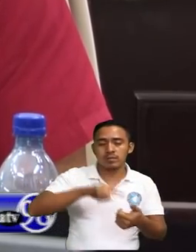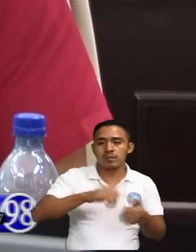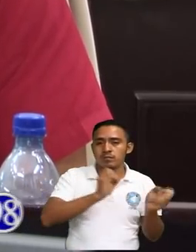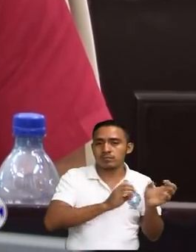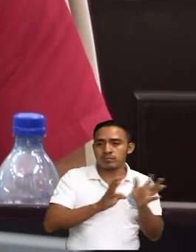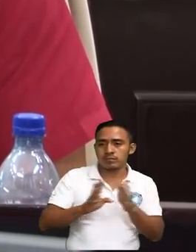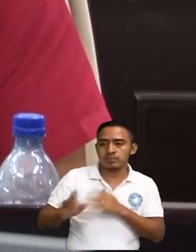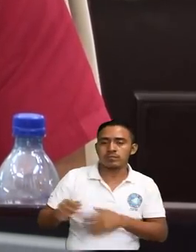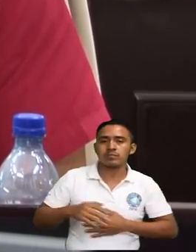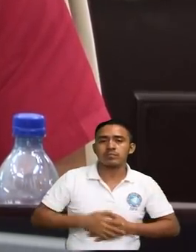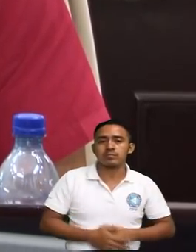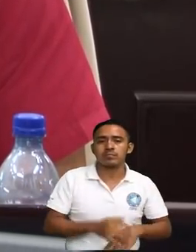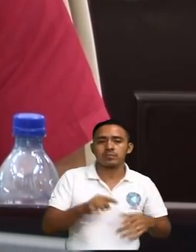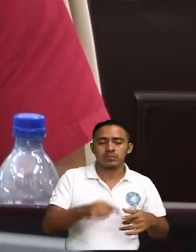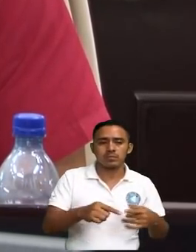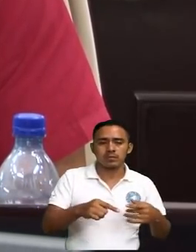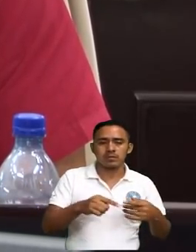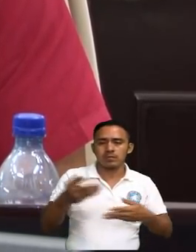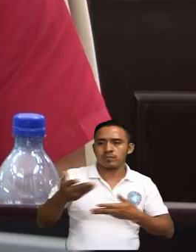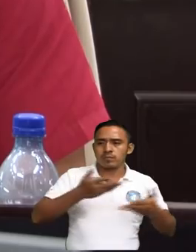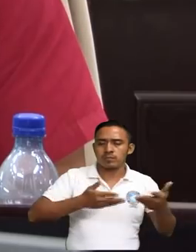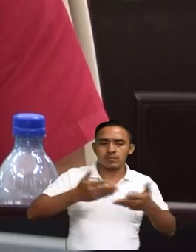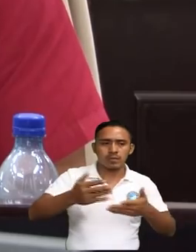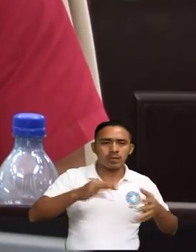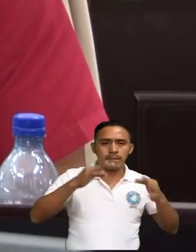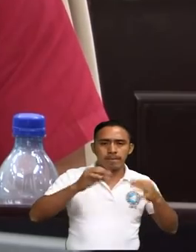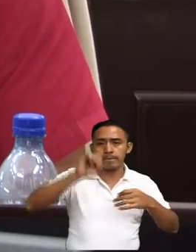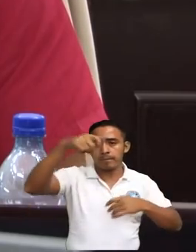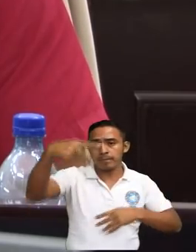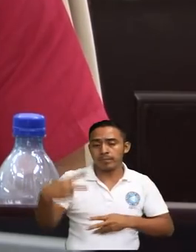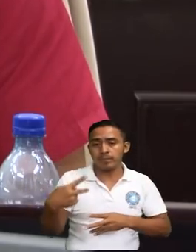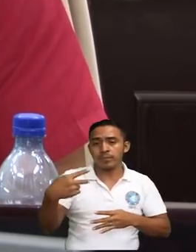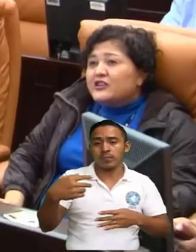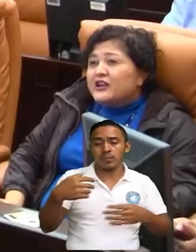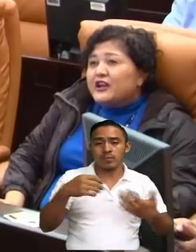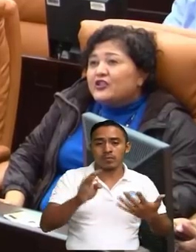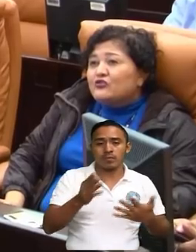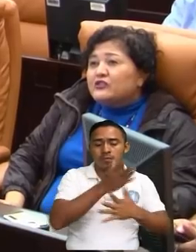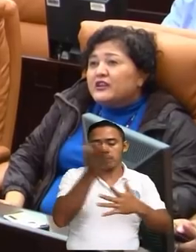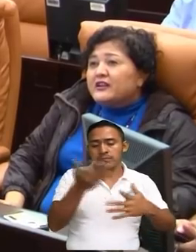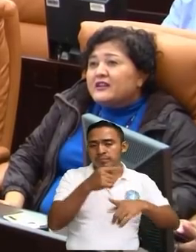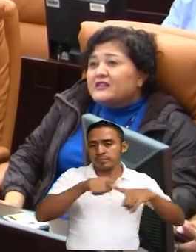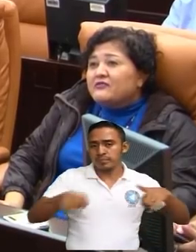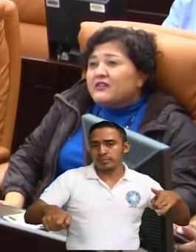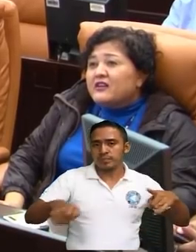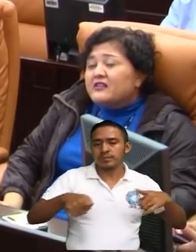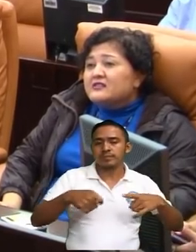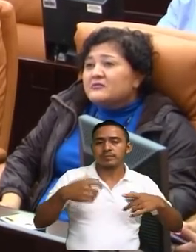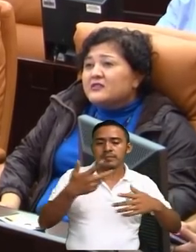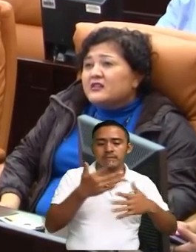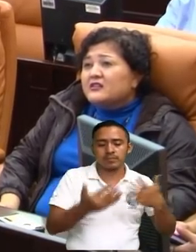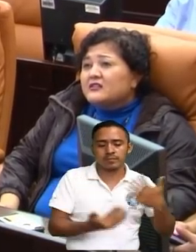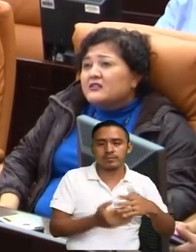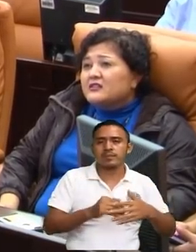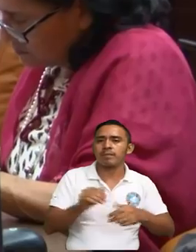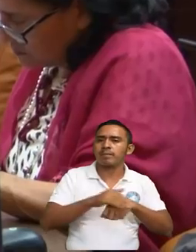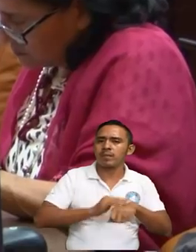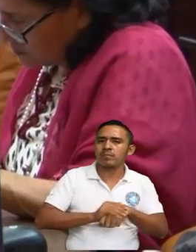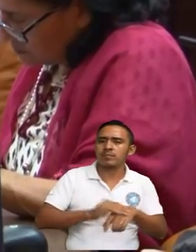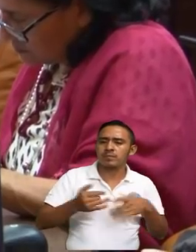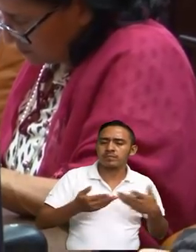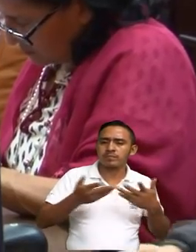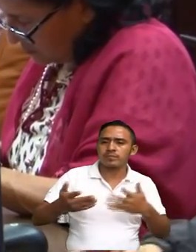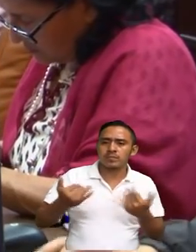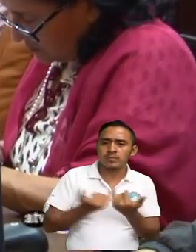orden de este intercambio para el segundo semestre de este año. El permiso aprobado por la Asamblea Nacional